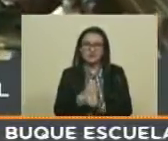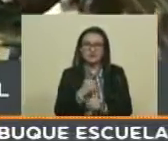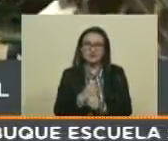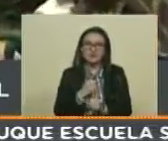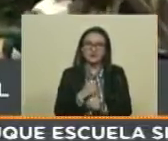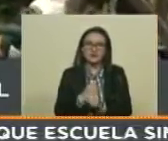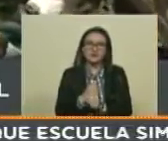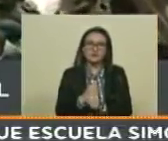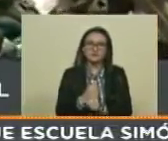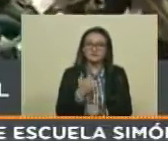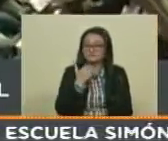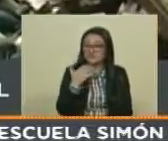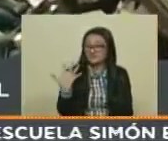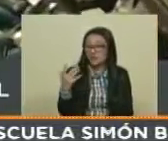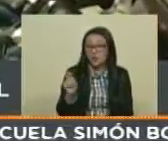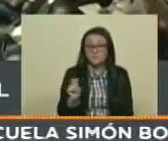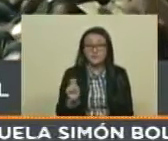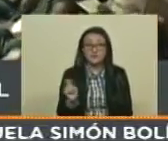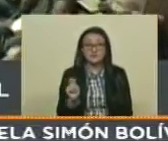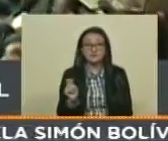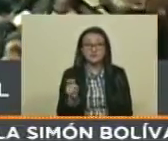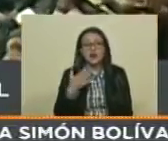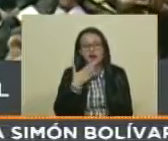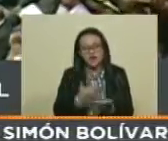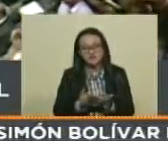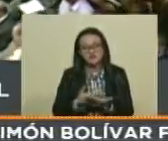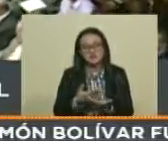logrado esto en apenas 5 meses.